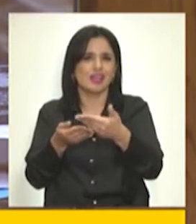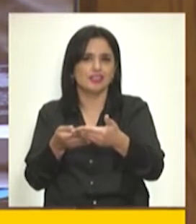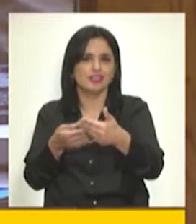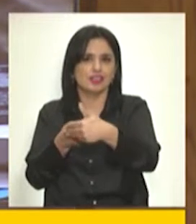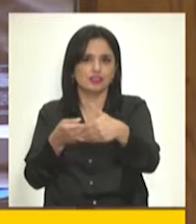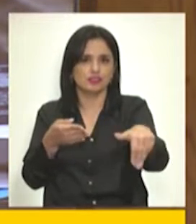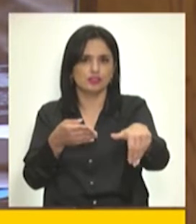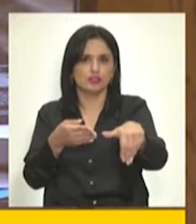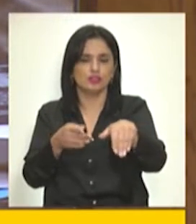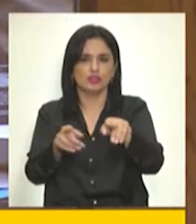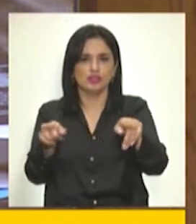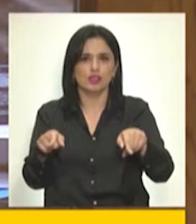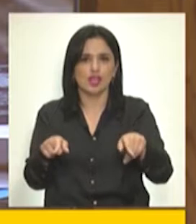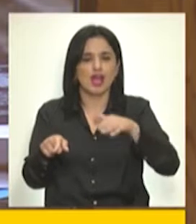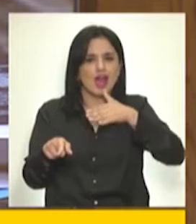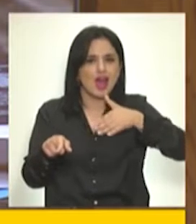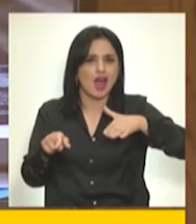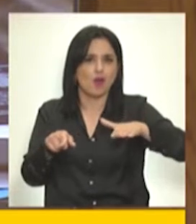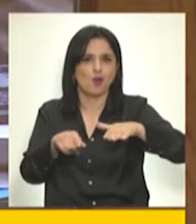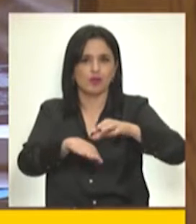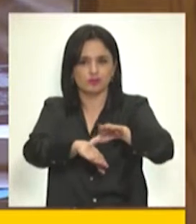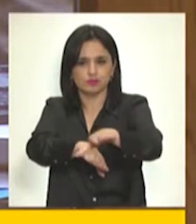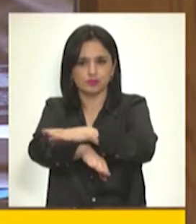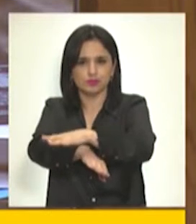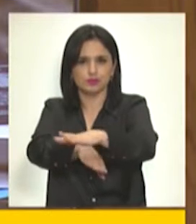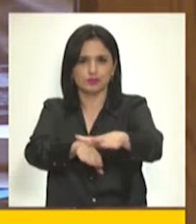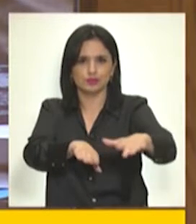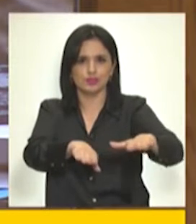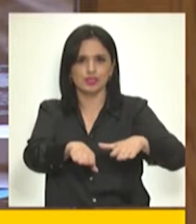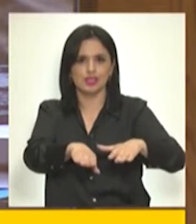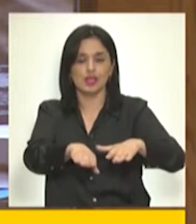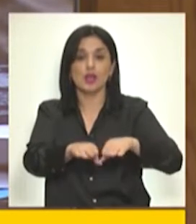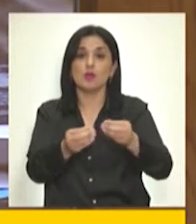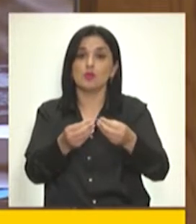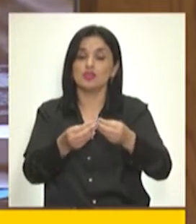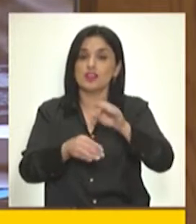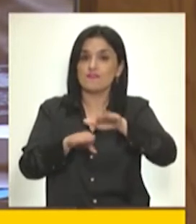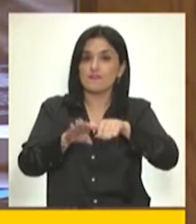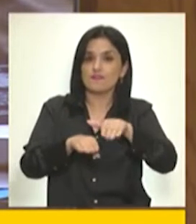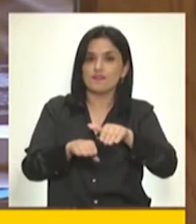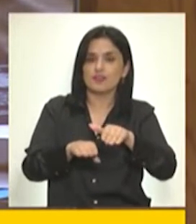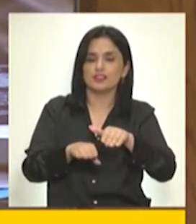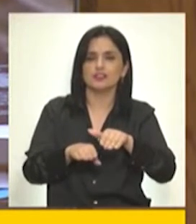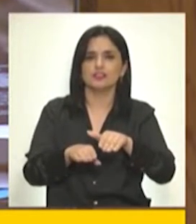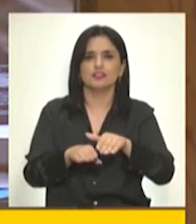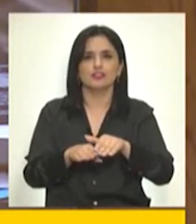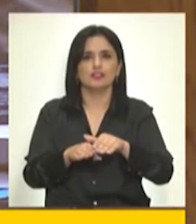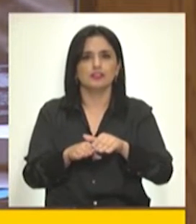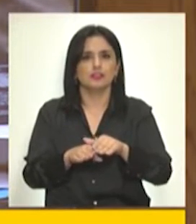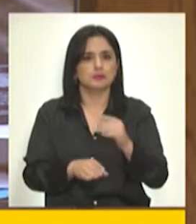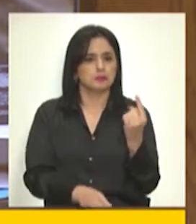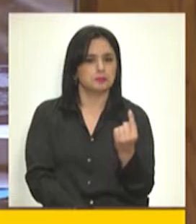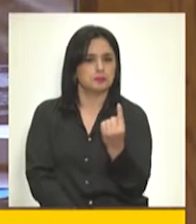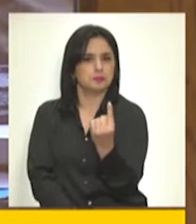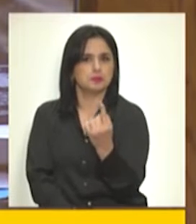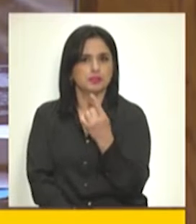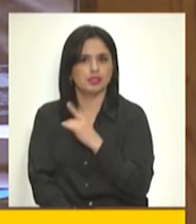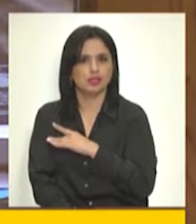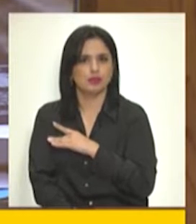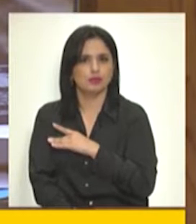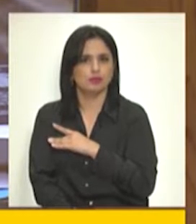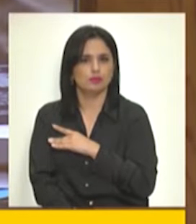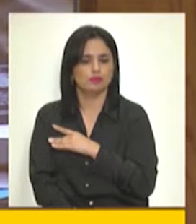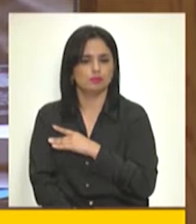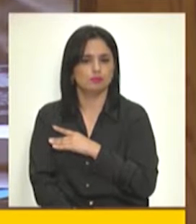locales de agua y por lo tanto en muchas veces aconteció que solamente por la presencia de un chileno un límite pasó unos